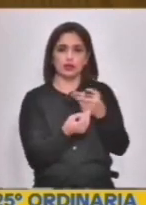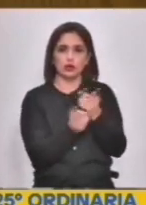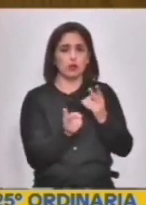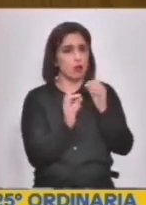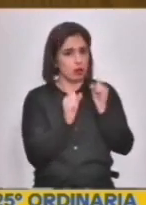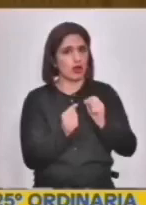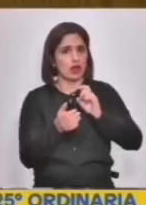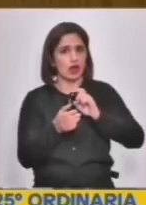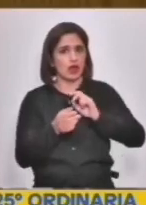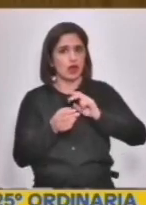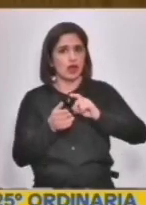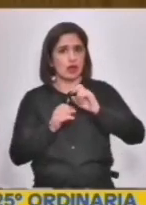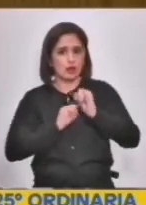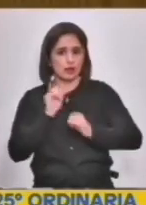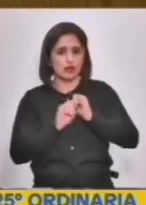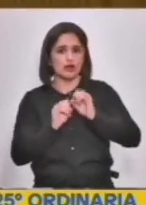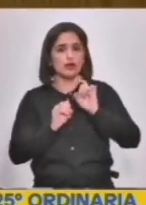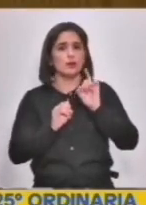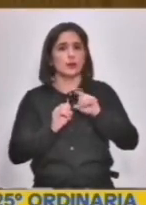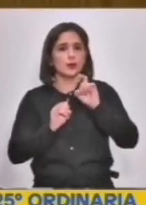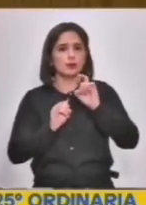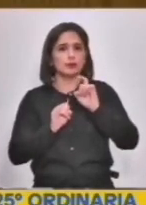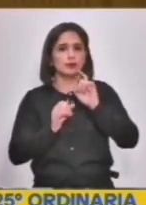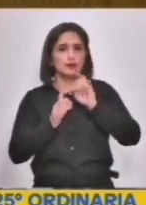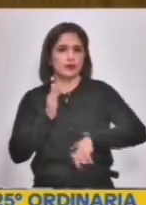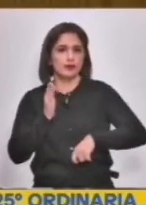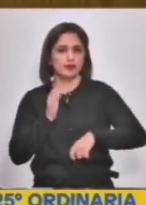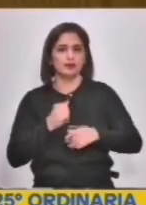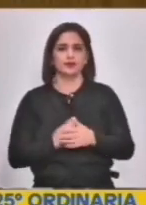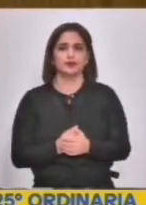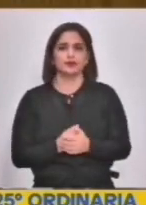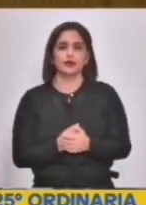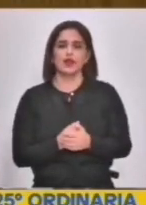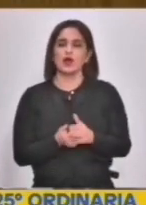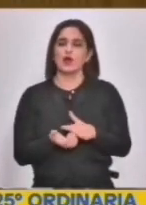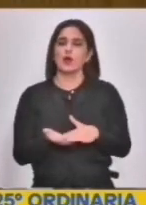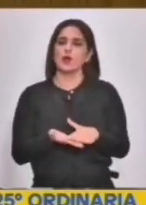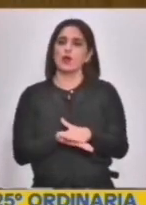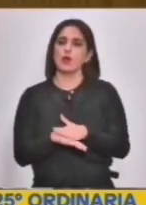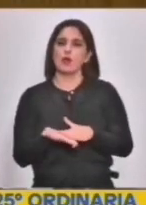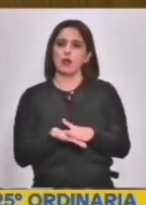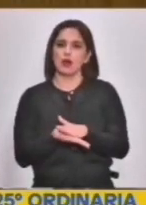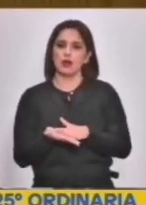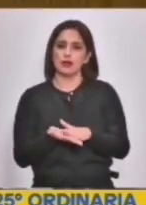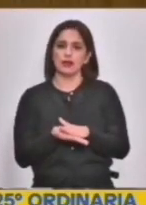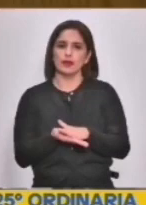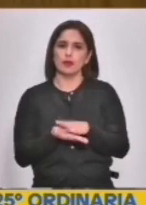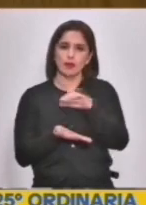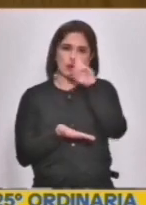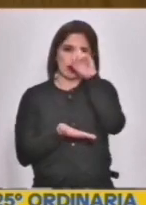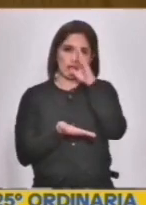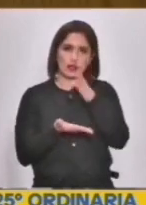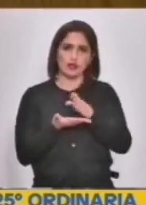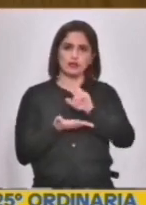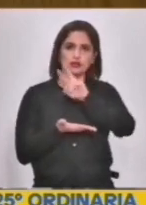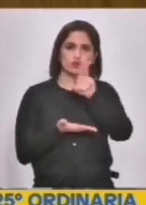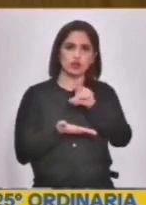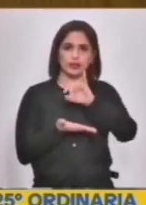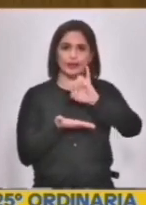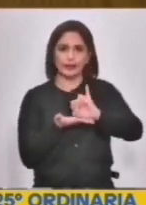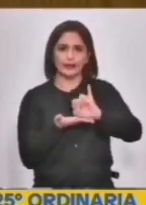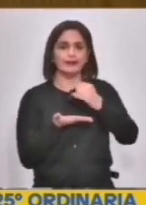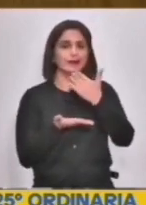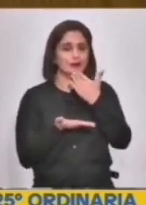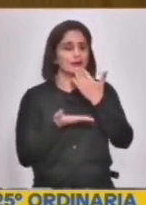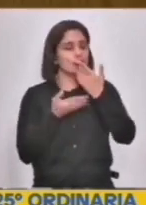hacerse confirma electrónica o que por ejemplo las resoluciones que dictan la superintendencia también